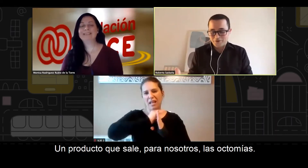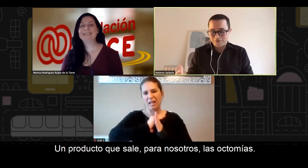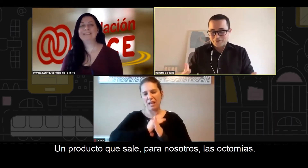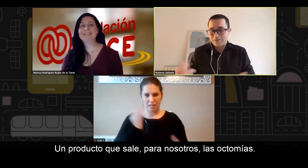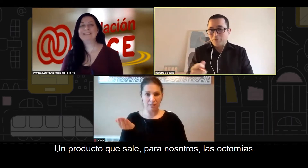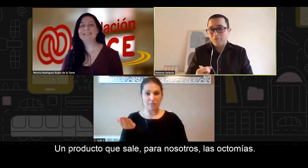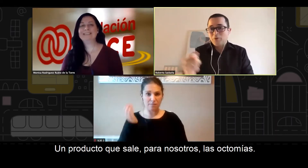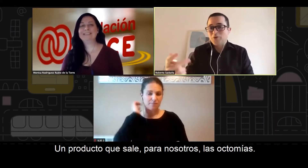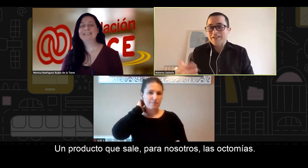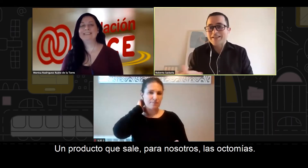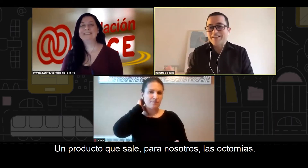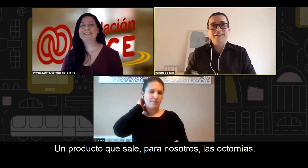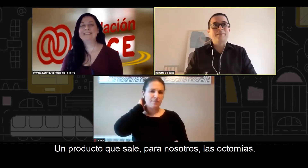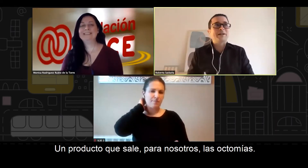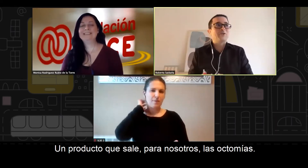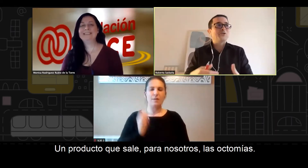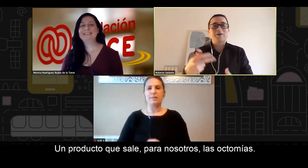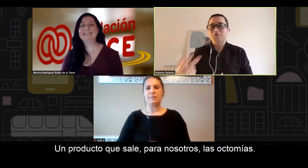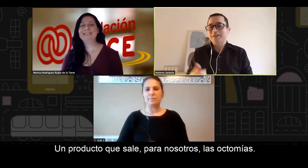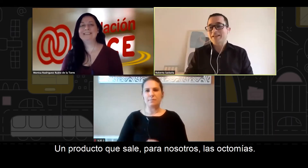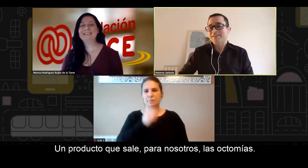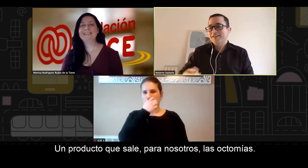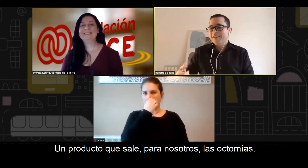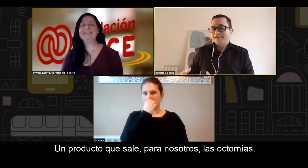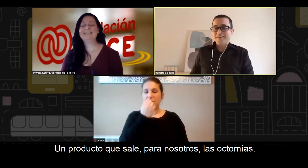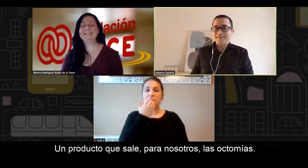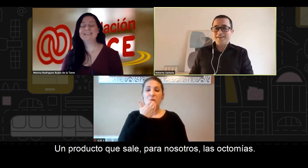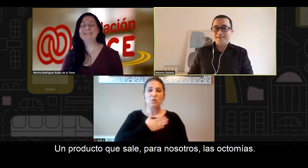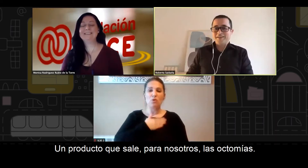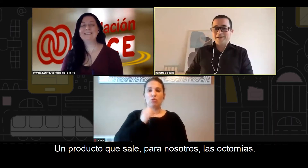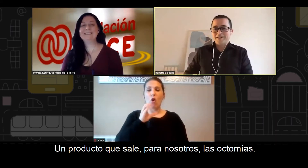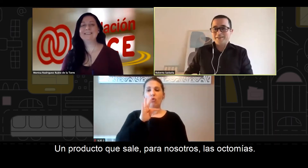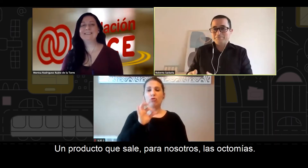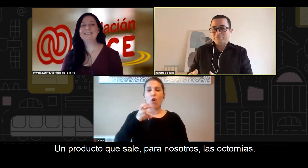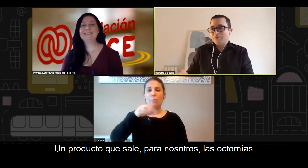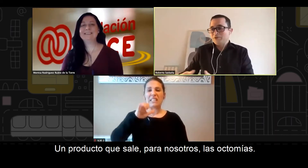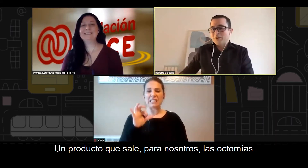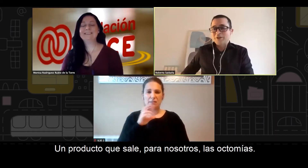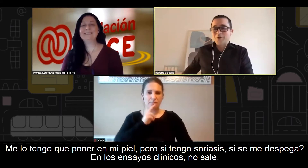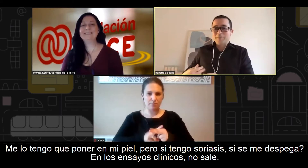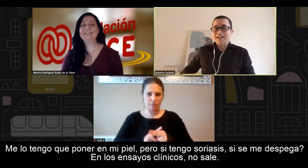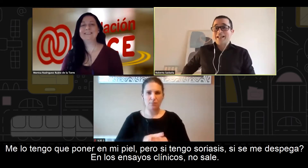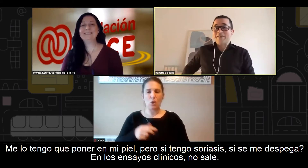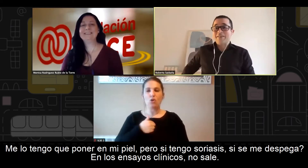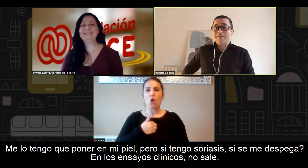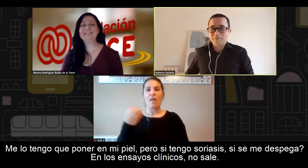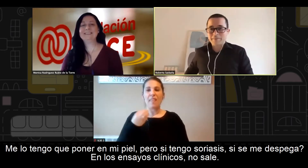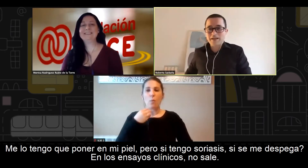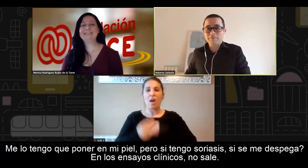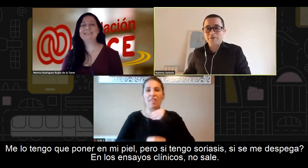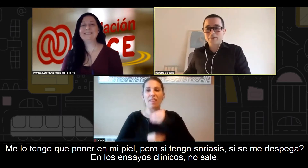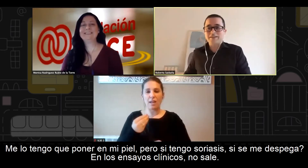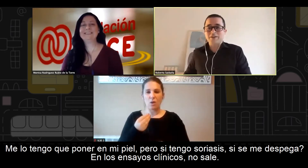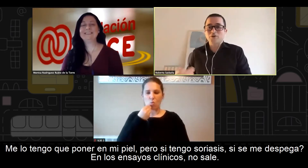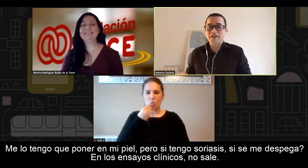Algo, no sé, un producto que sale para nosotros las ostomías, el que, bueno, yo me lo tengo que poner el adhesivo en mi piel,